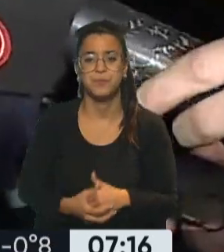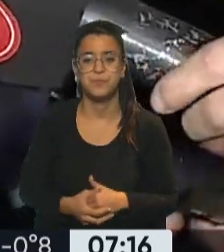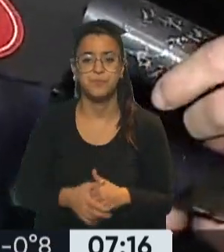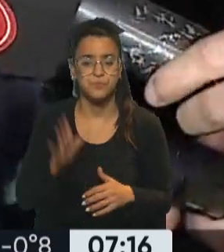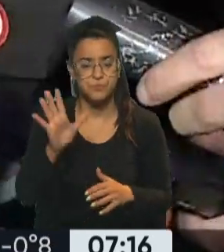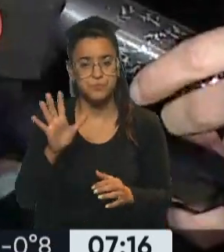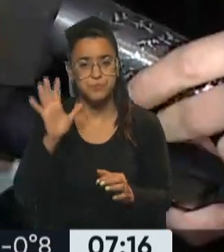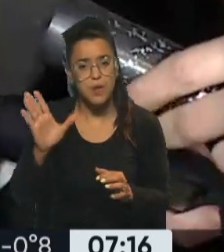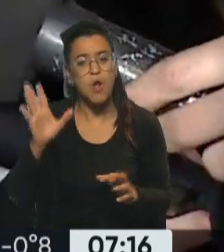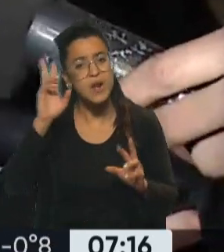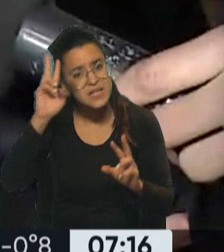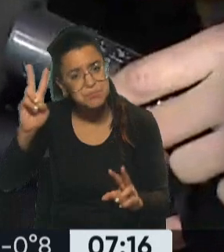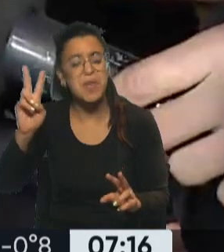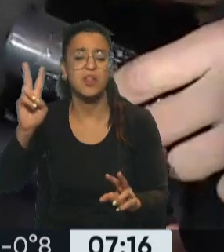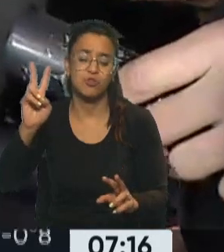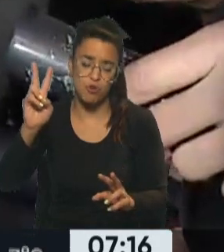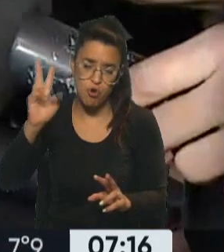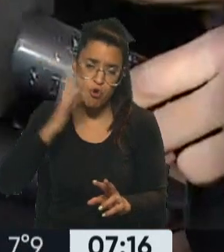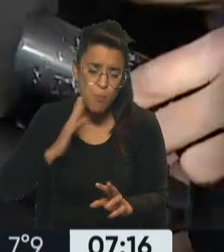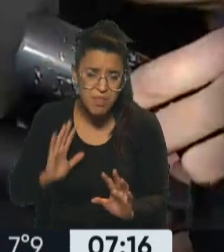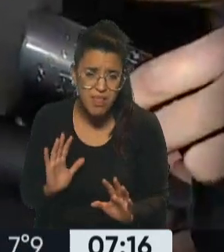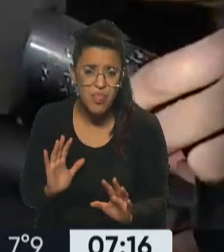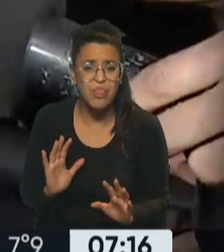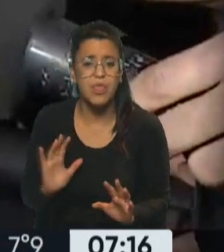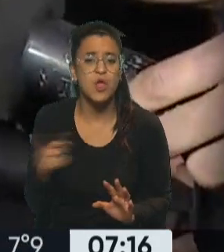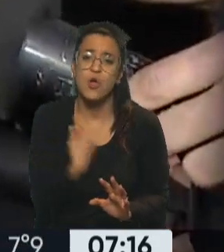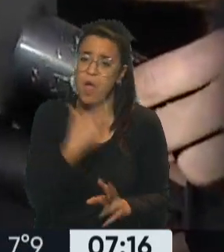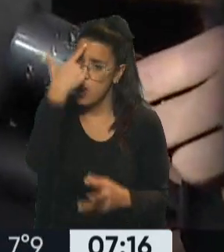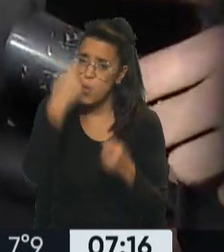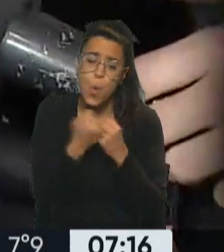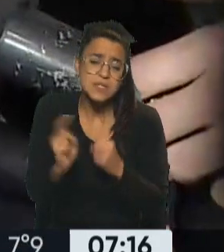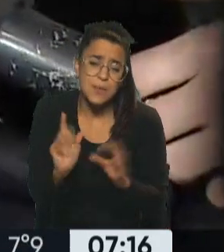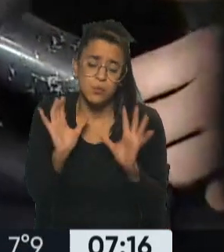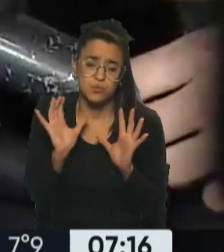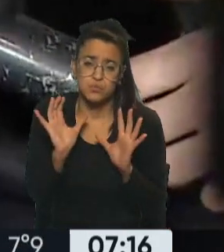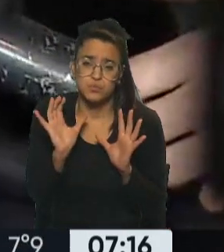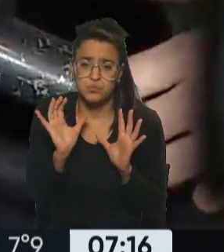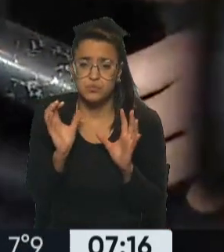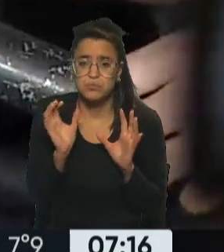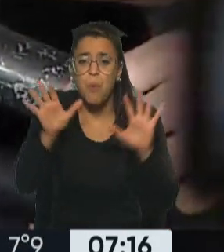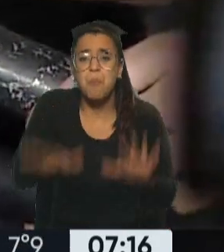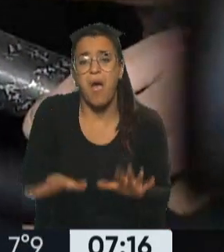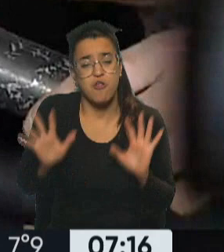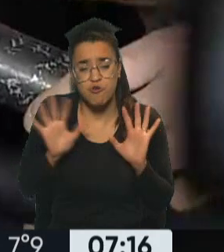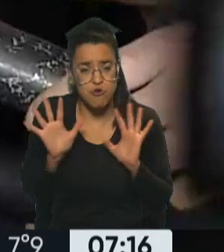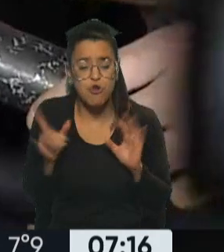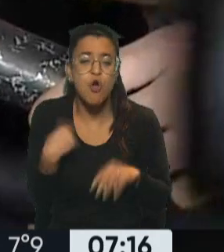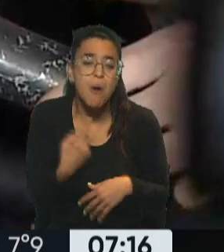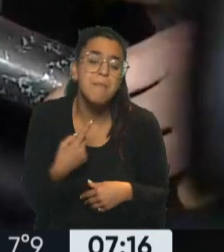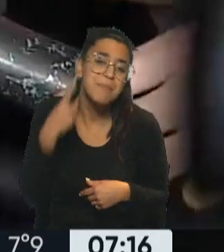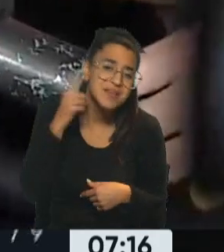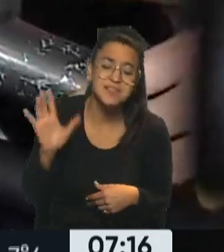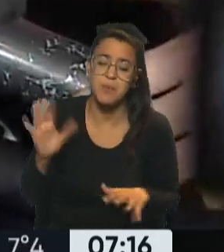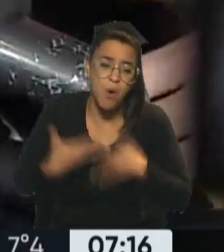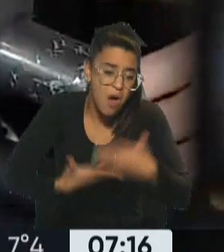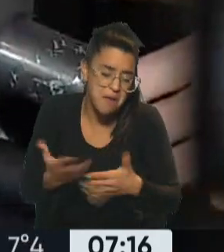con mucho respeto y con humildad, digamos, no estamos de acuerdo con este paro, digamos, pensamos que no